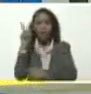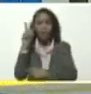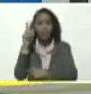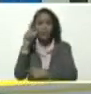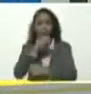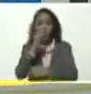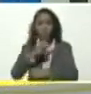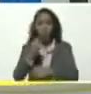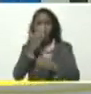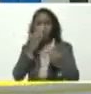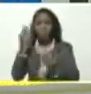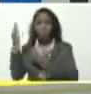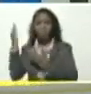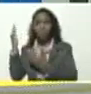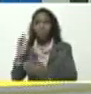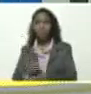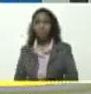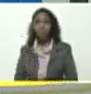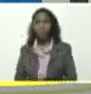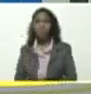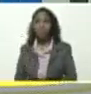Adelante.